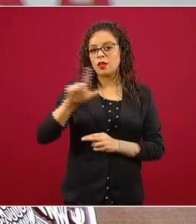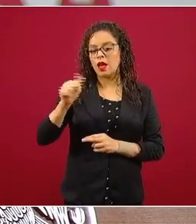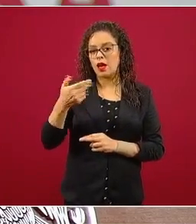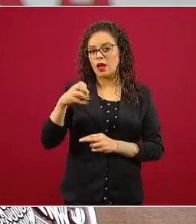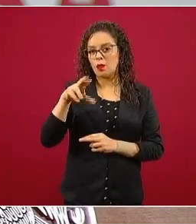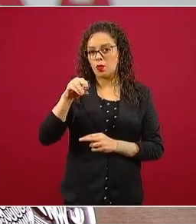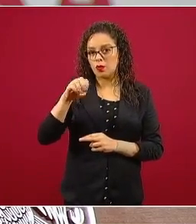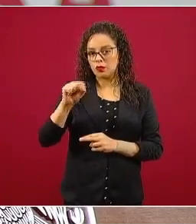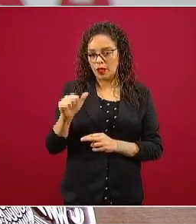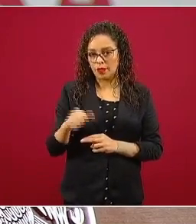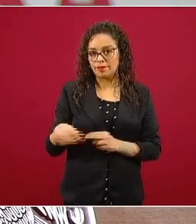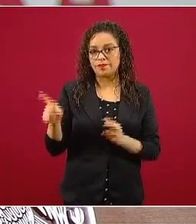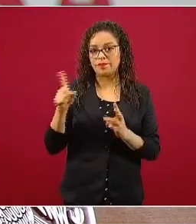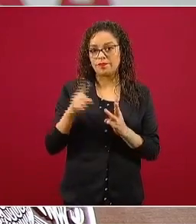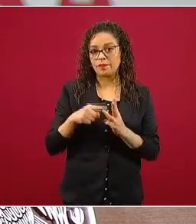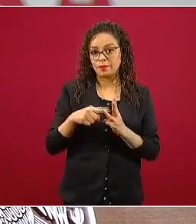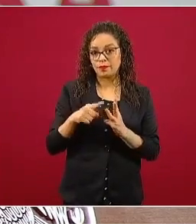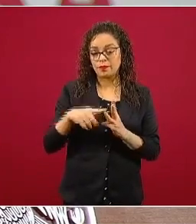Culiacán,